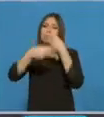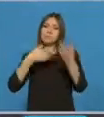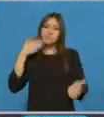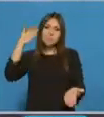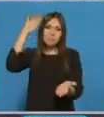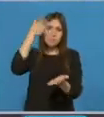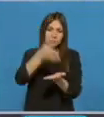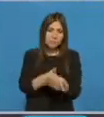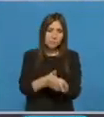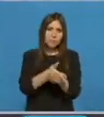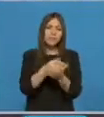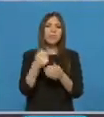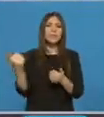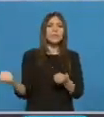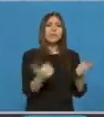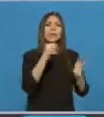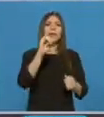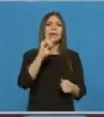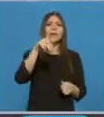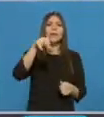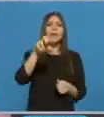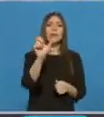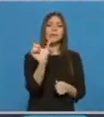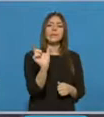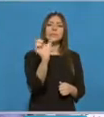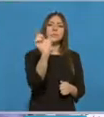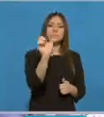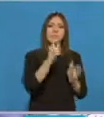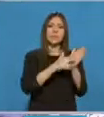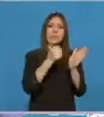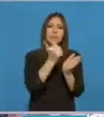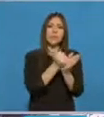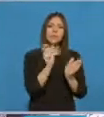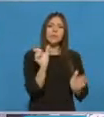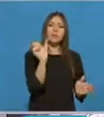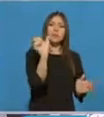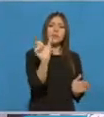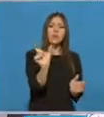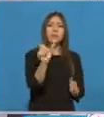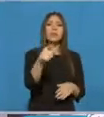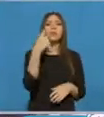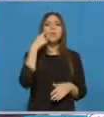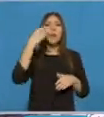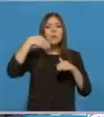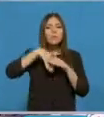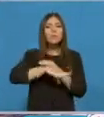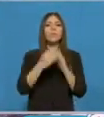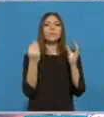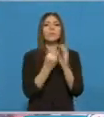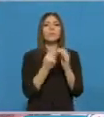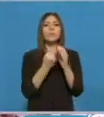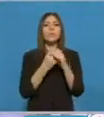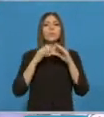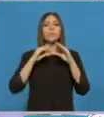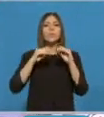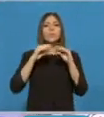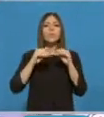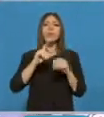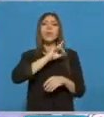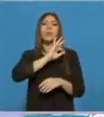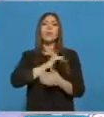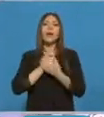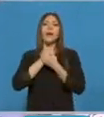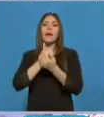pasen que lleguen con una identificación y van a pasar a un proceso de capacitación para que nos puedan ayudar de una forma más